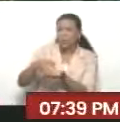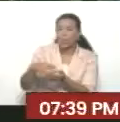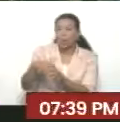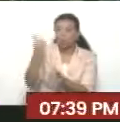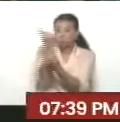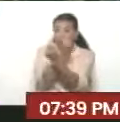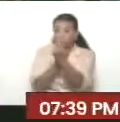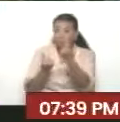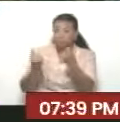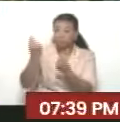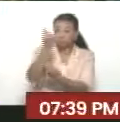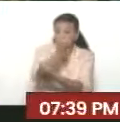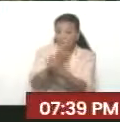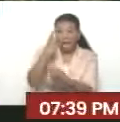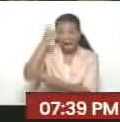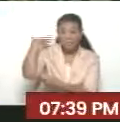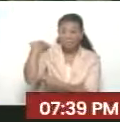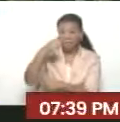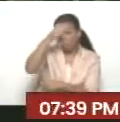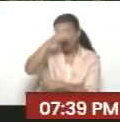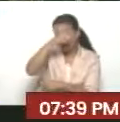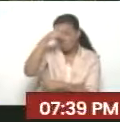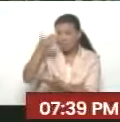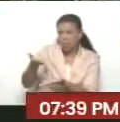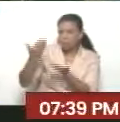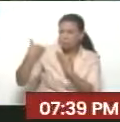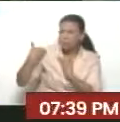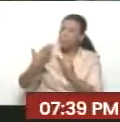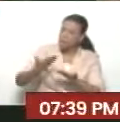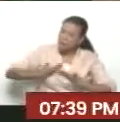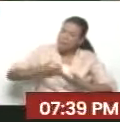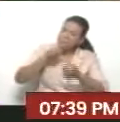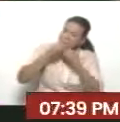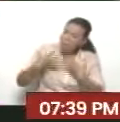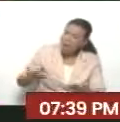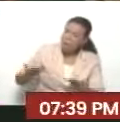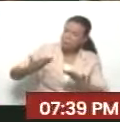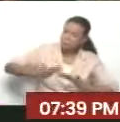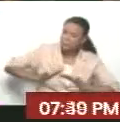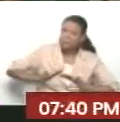artista plástico de Barinas, Miguel Guevara. Y